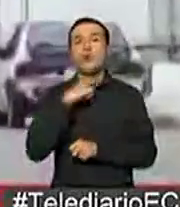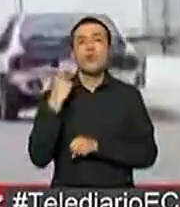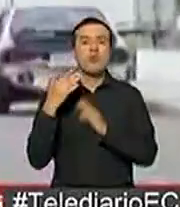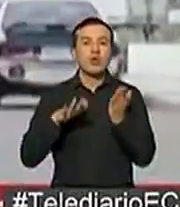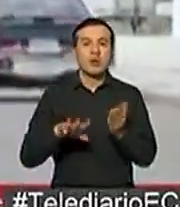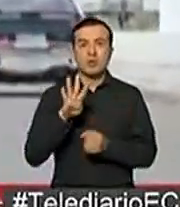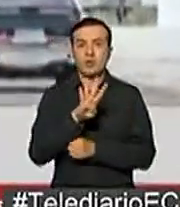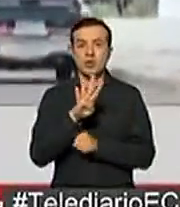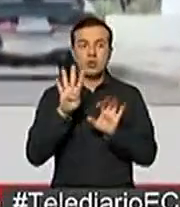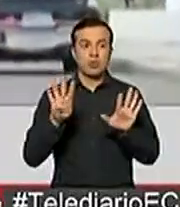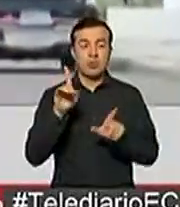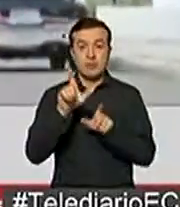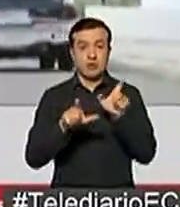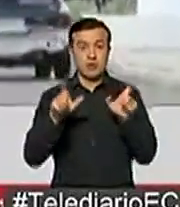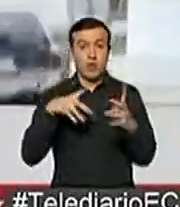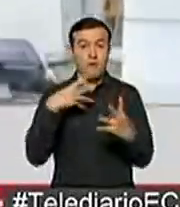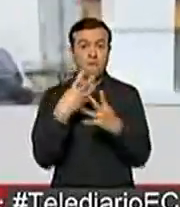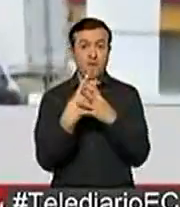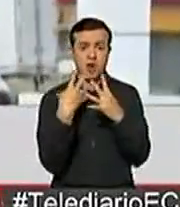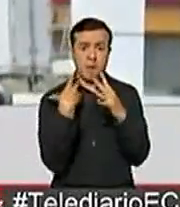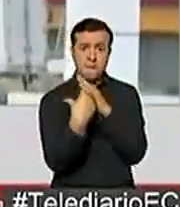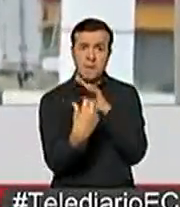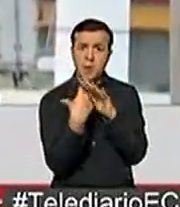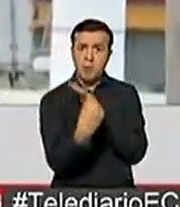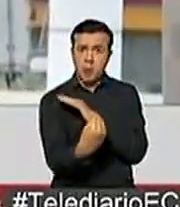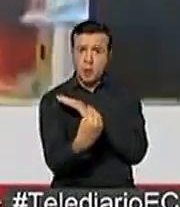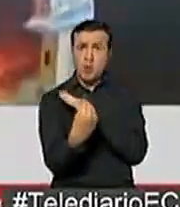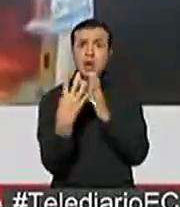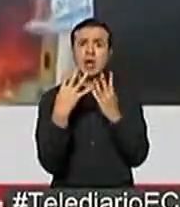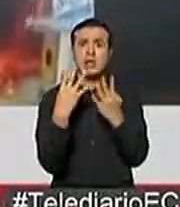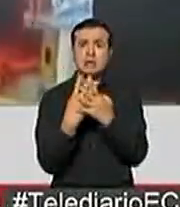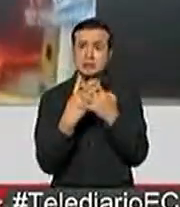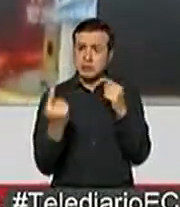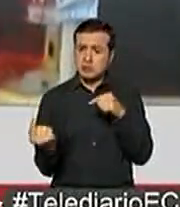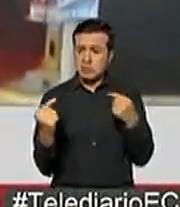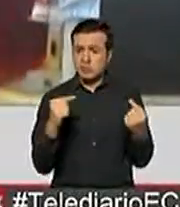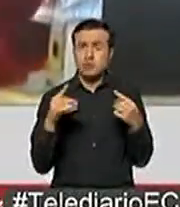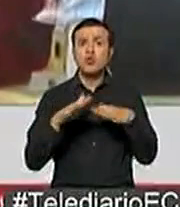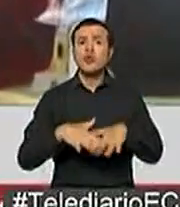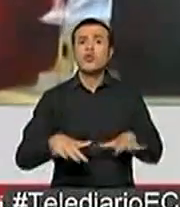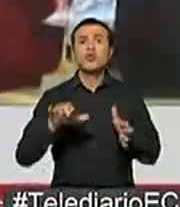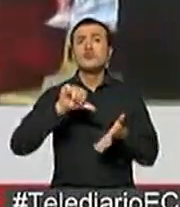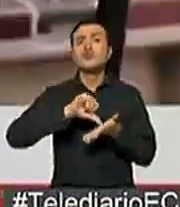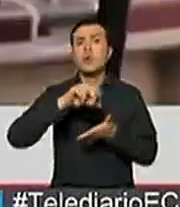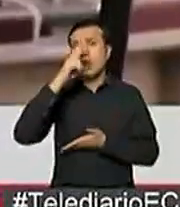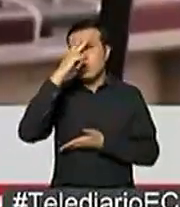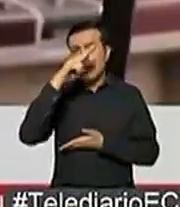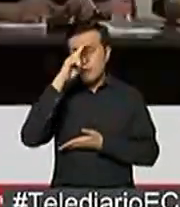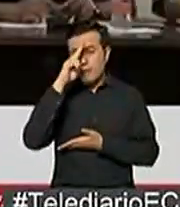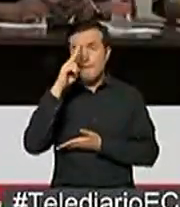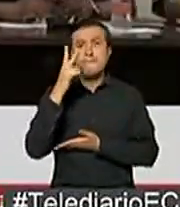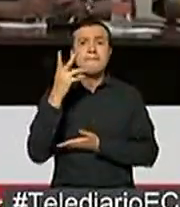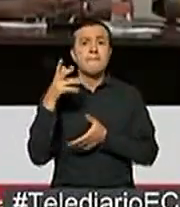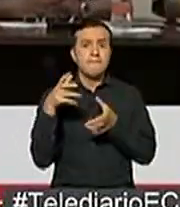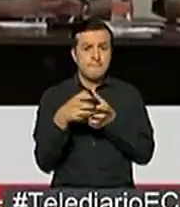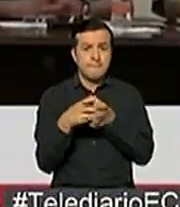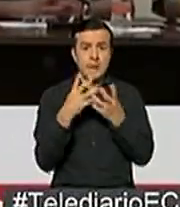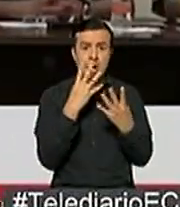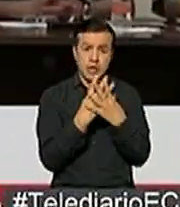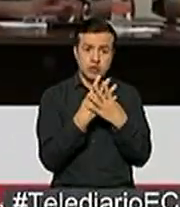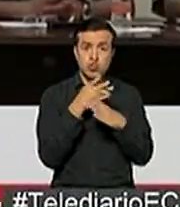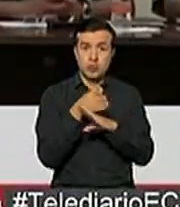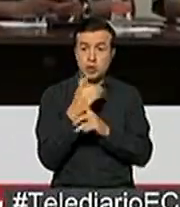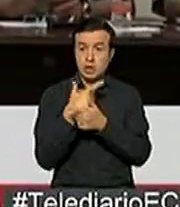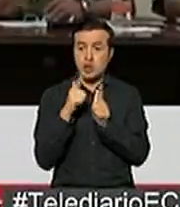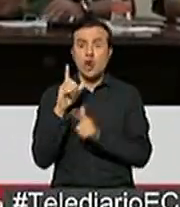y 49 presos se fugaron de un penal en el enfrentamiento ocurrido en la ciudad mexicana de culiacán por el arresto y posterior liberación